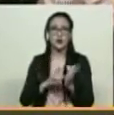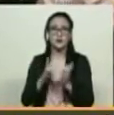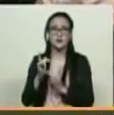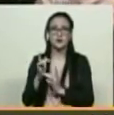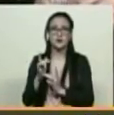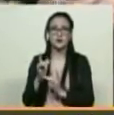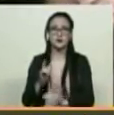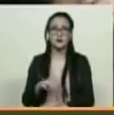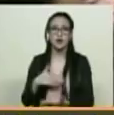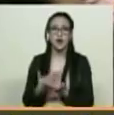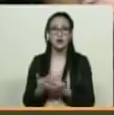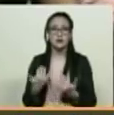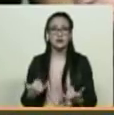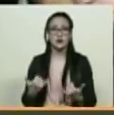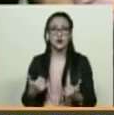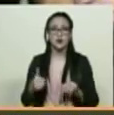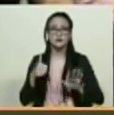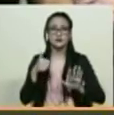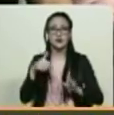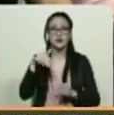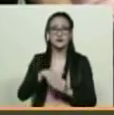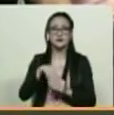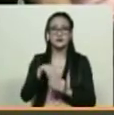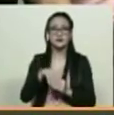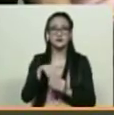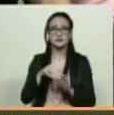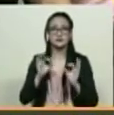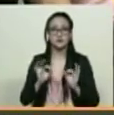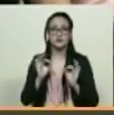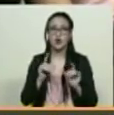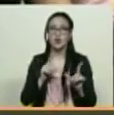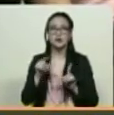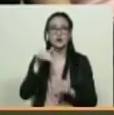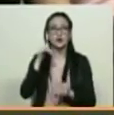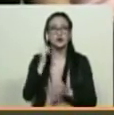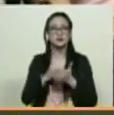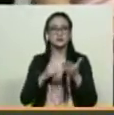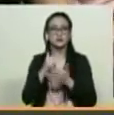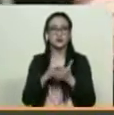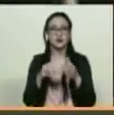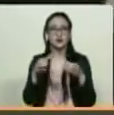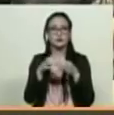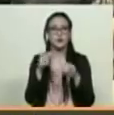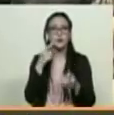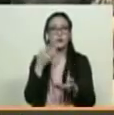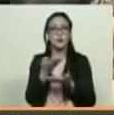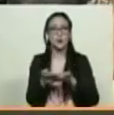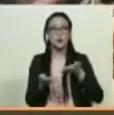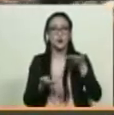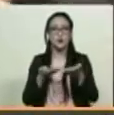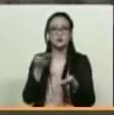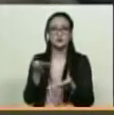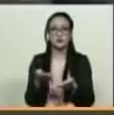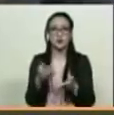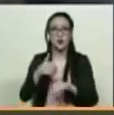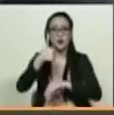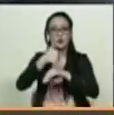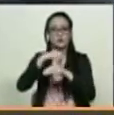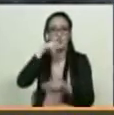abril. Hasta la fecha, 6 candidatos han formalizado su inscripción ante la Comisión de Postulaciones de la Junta